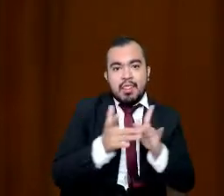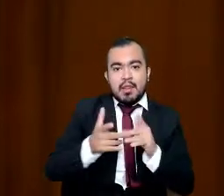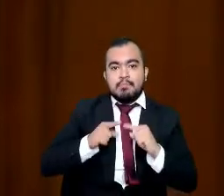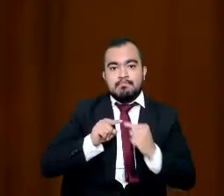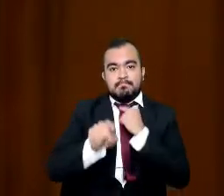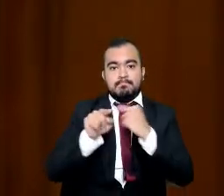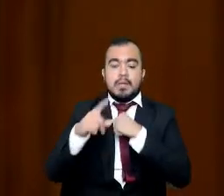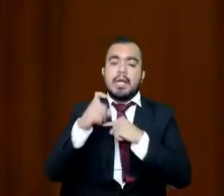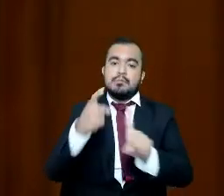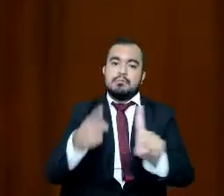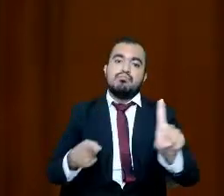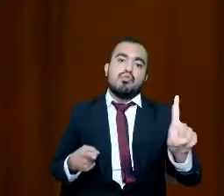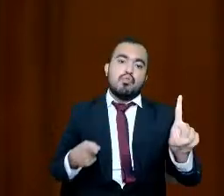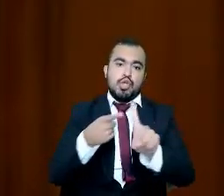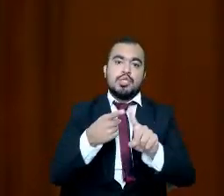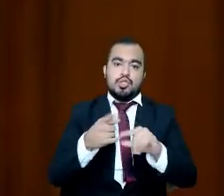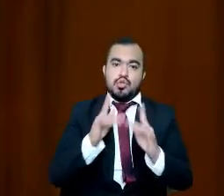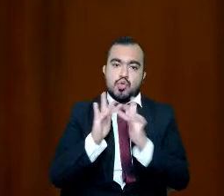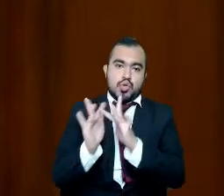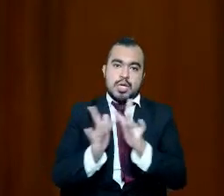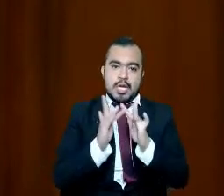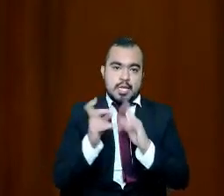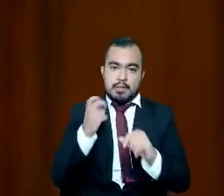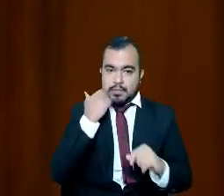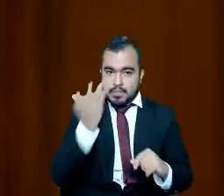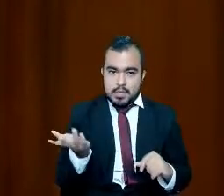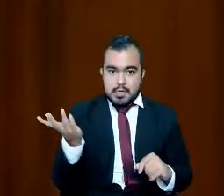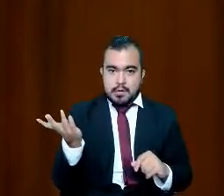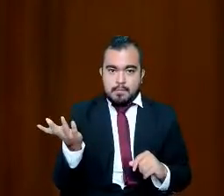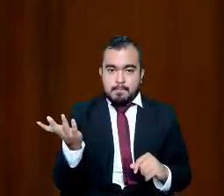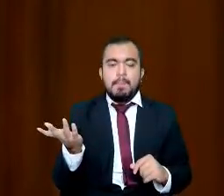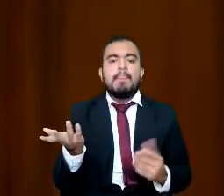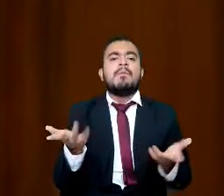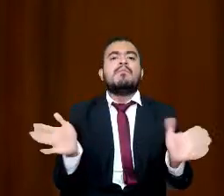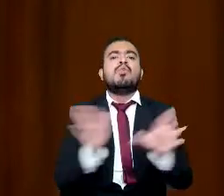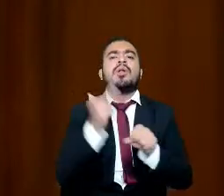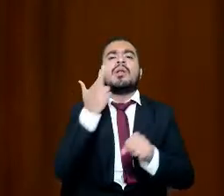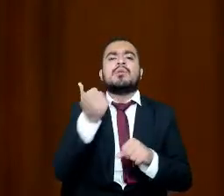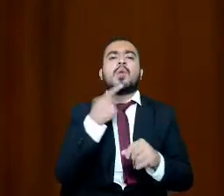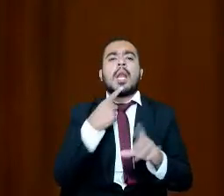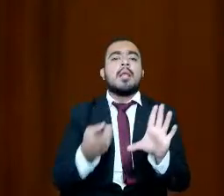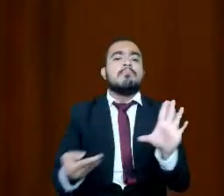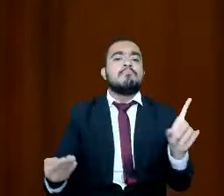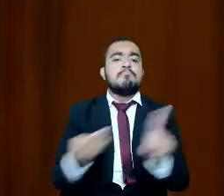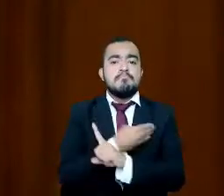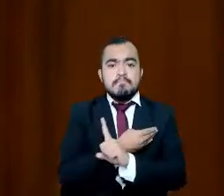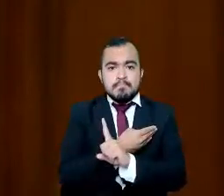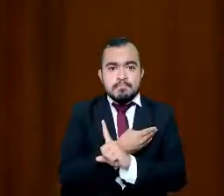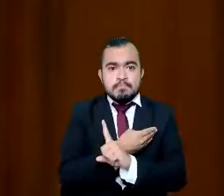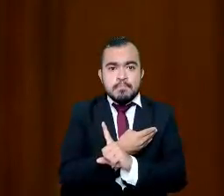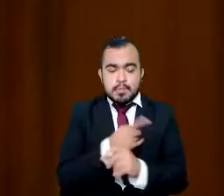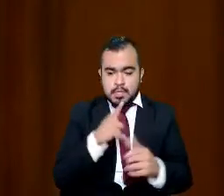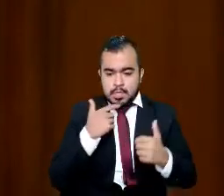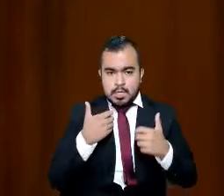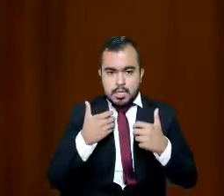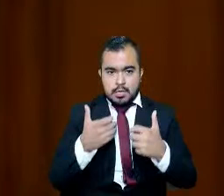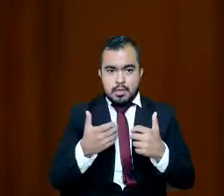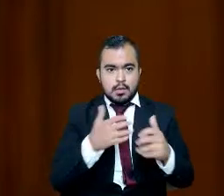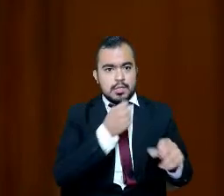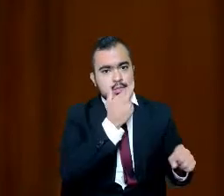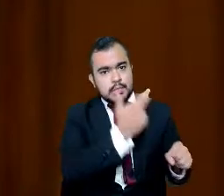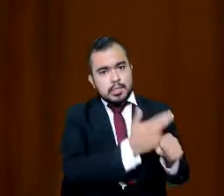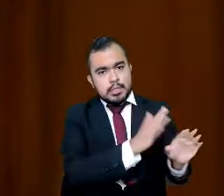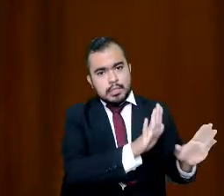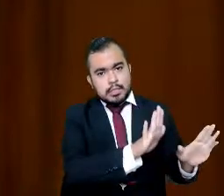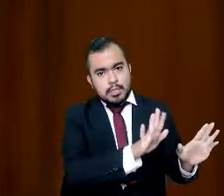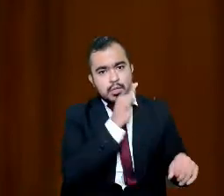con Caminos del APP del Sur. ¿A qué se debe un poco el desfase que tenemos en los caminos? Señor secretario, nada